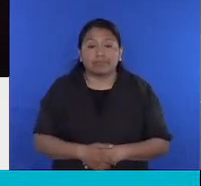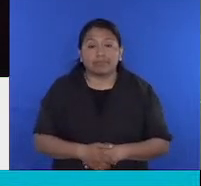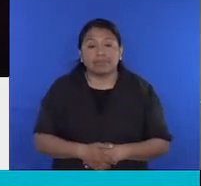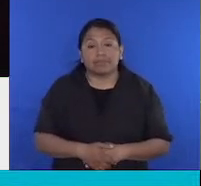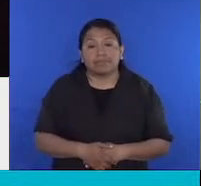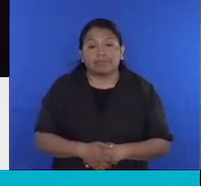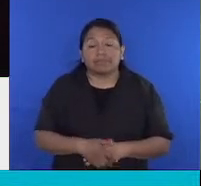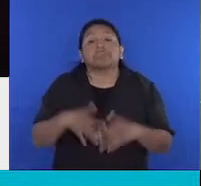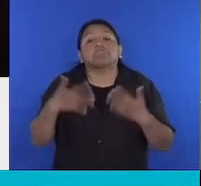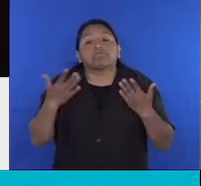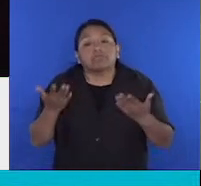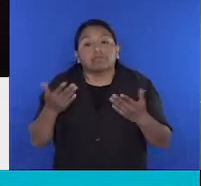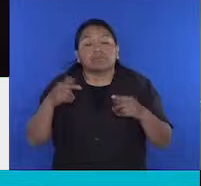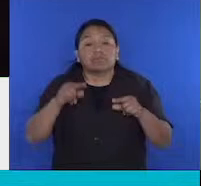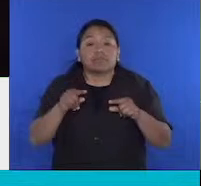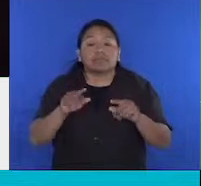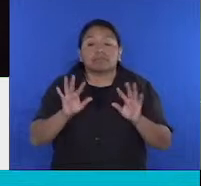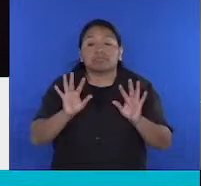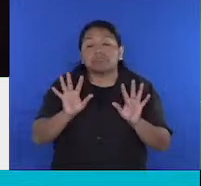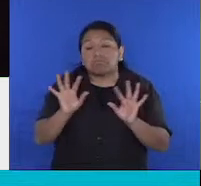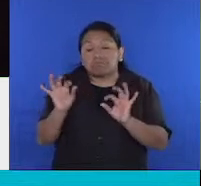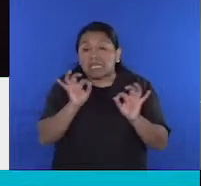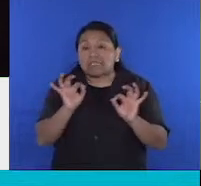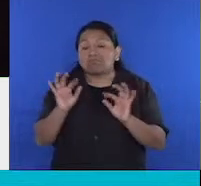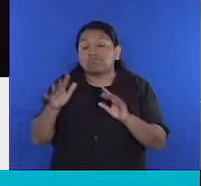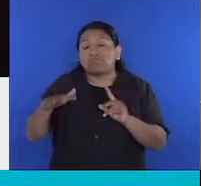las condiciones para que la empresa